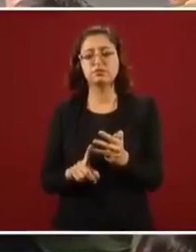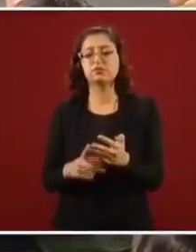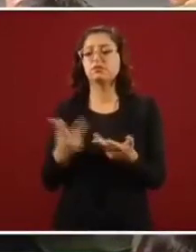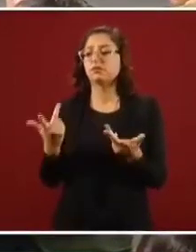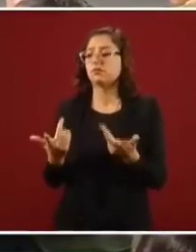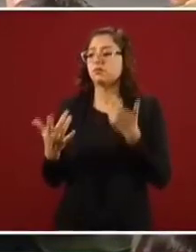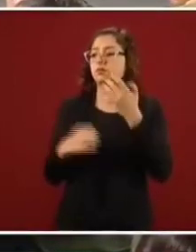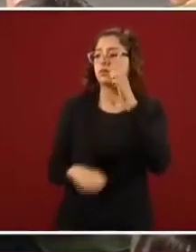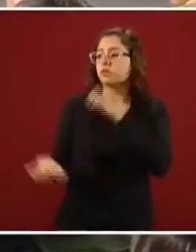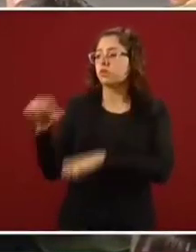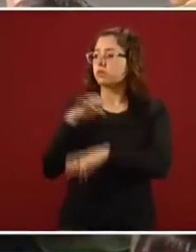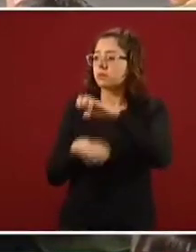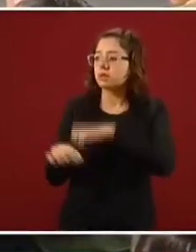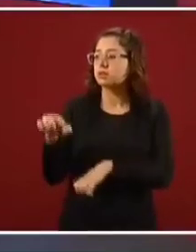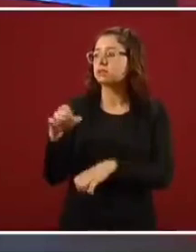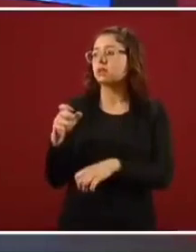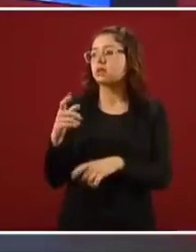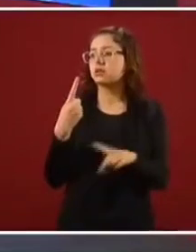empresas